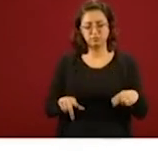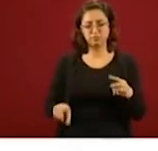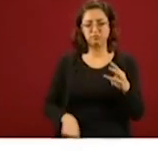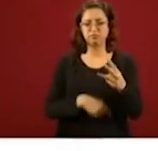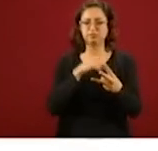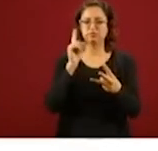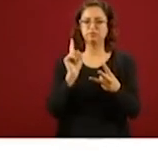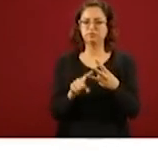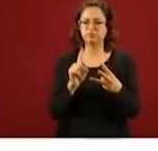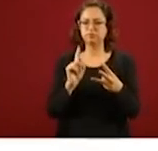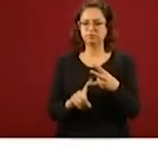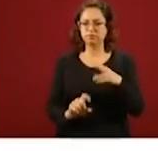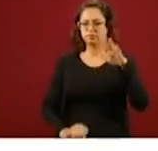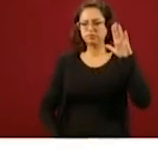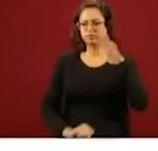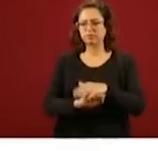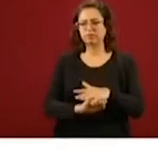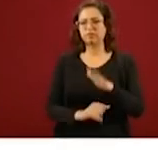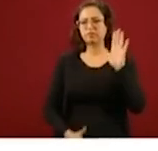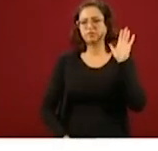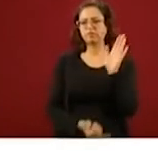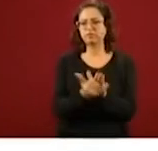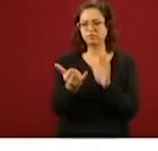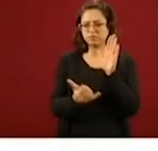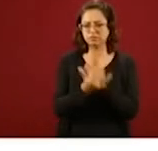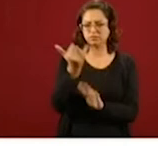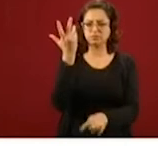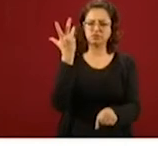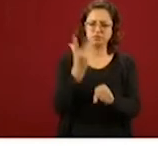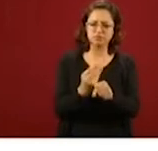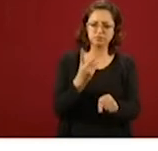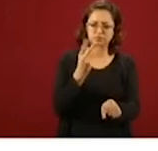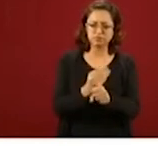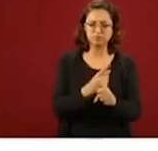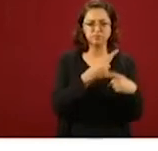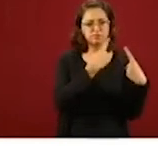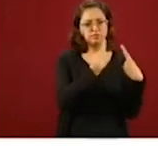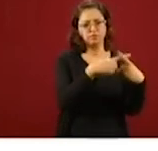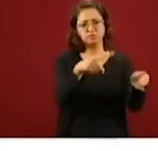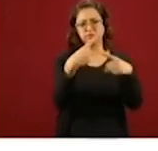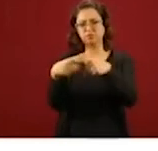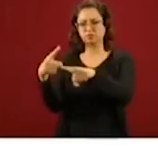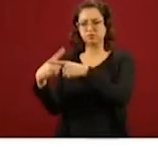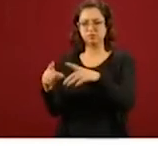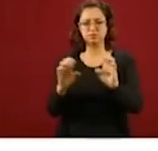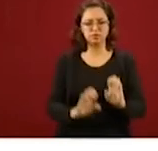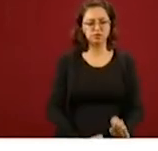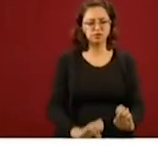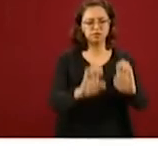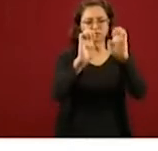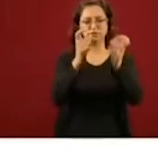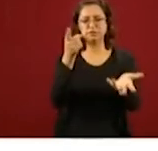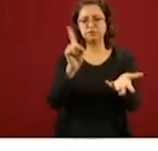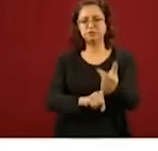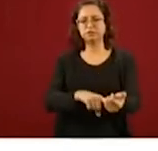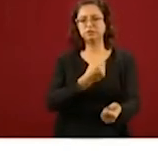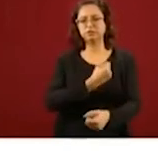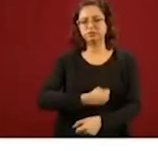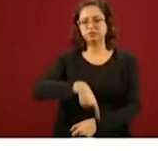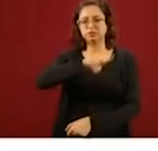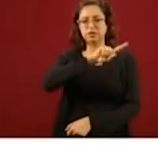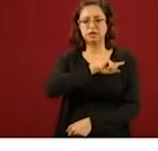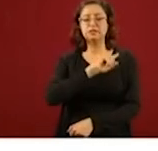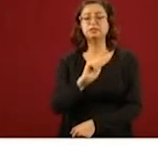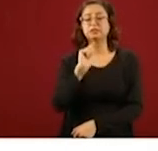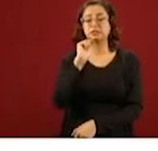la construcción, mantenimiento de los establecimientos de salud, que involucra el